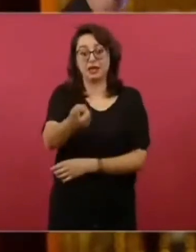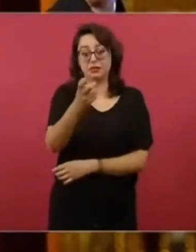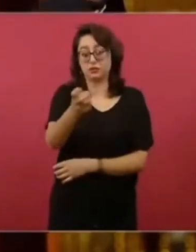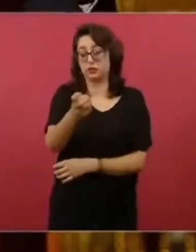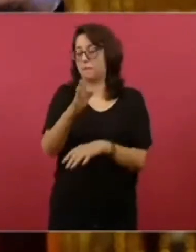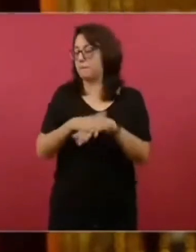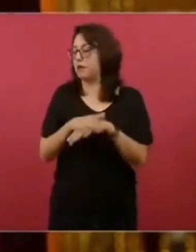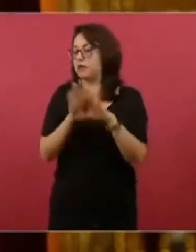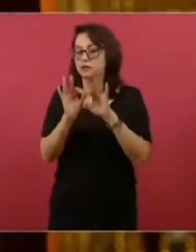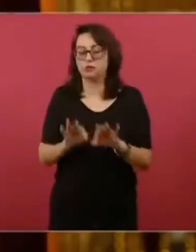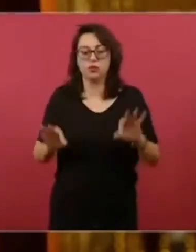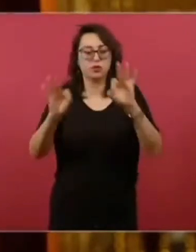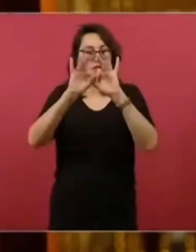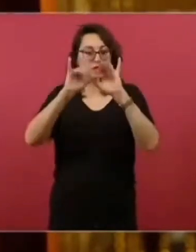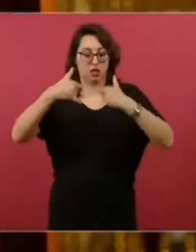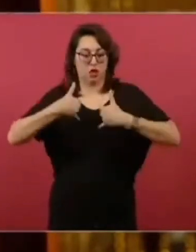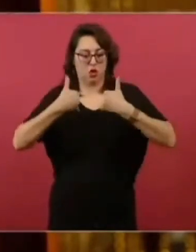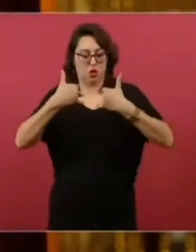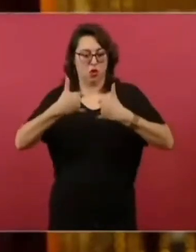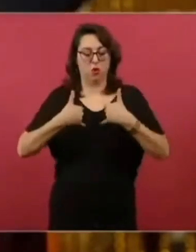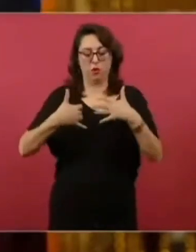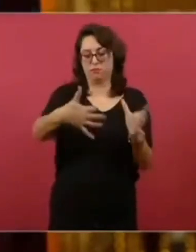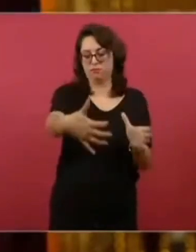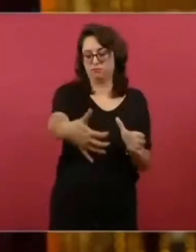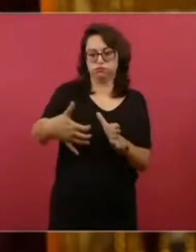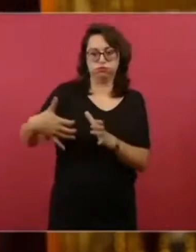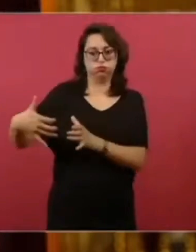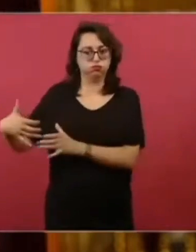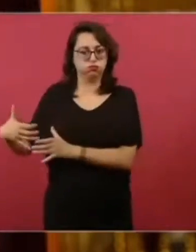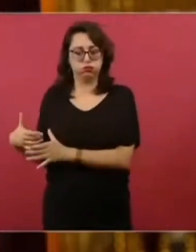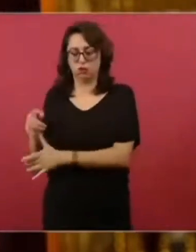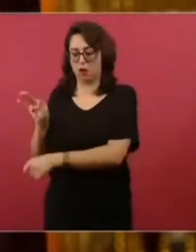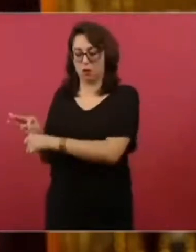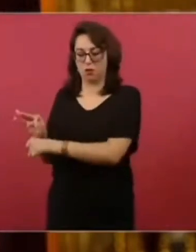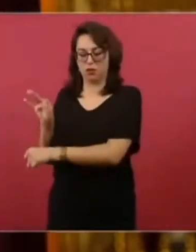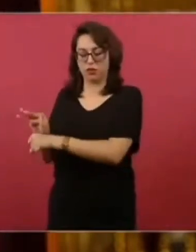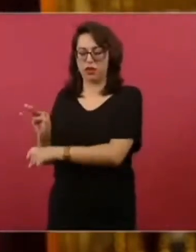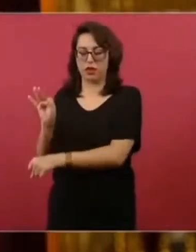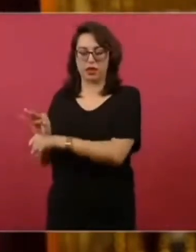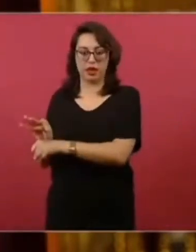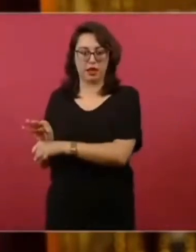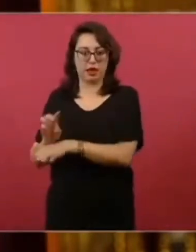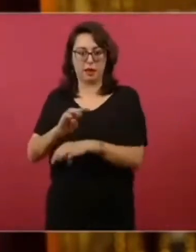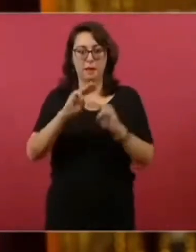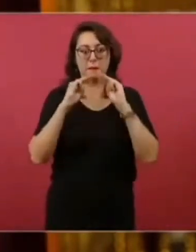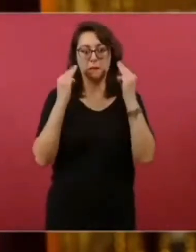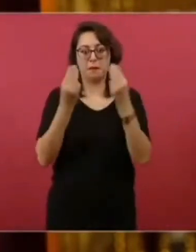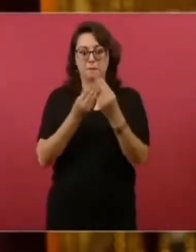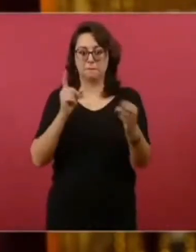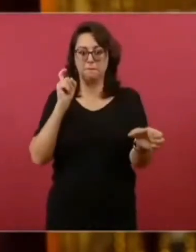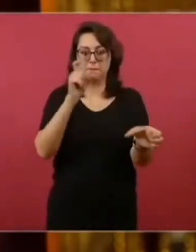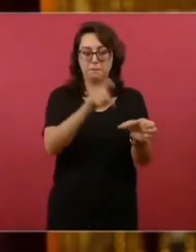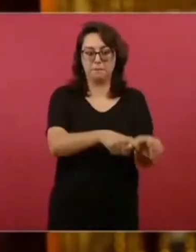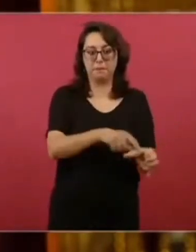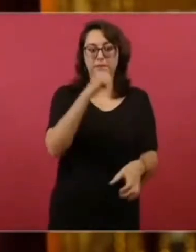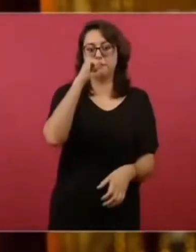Y eso lleva tiempo, pero es ir a la segura.